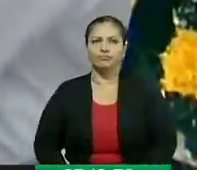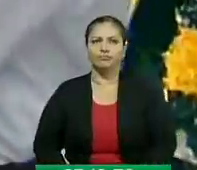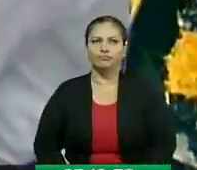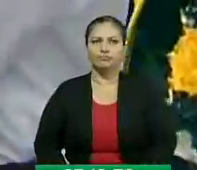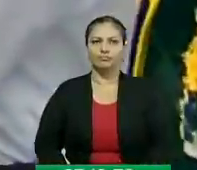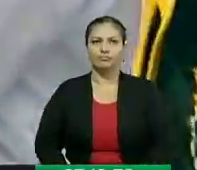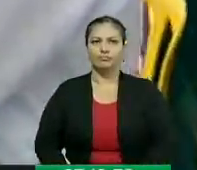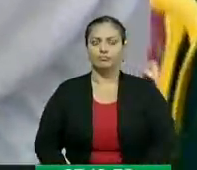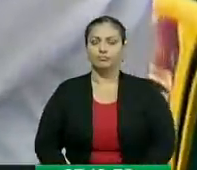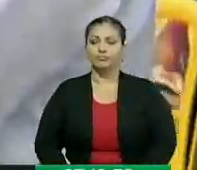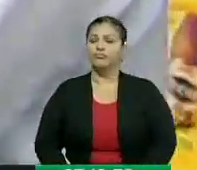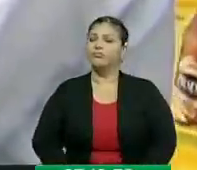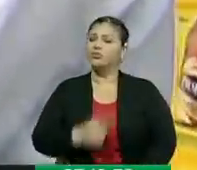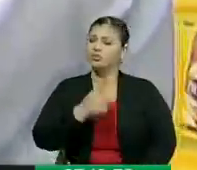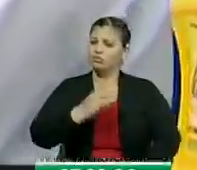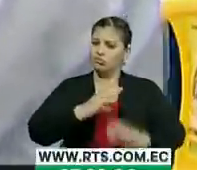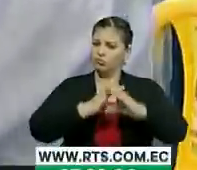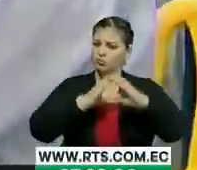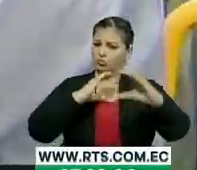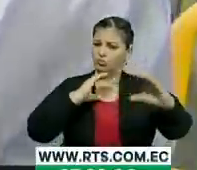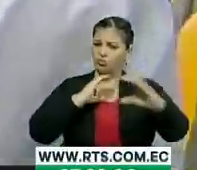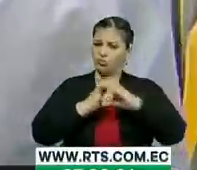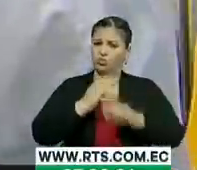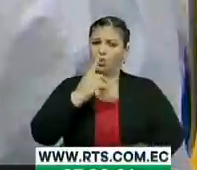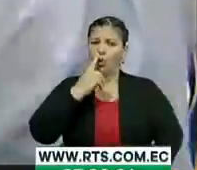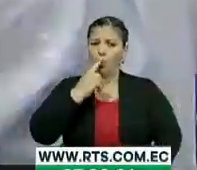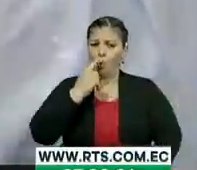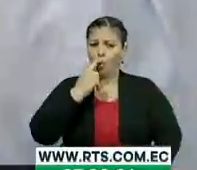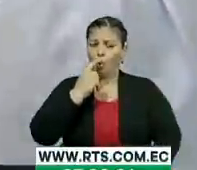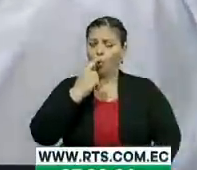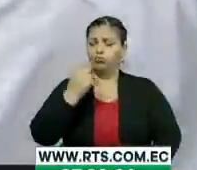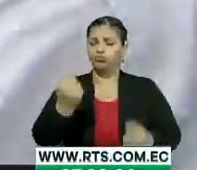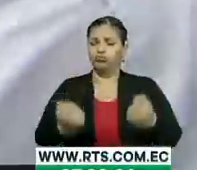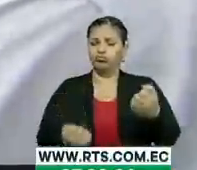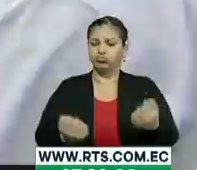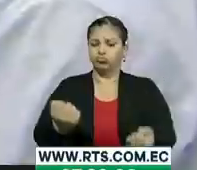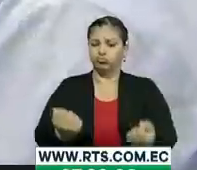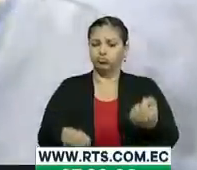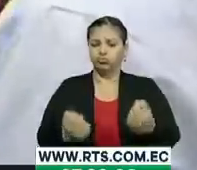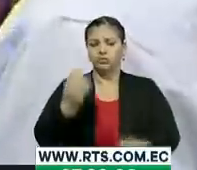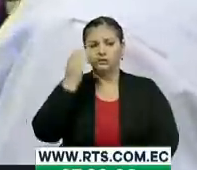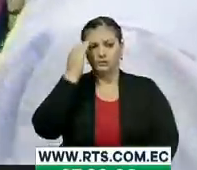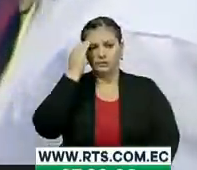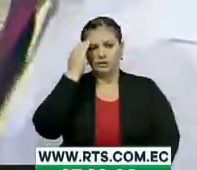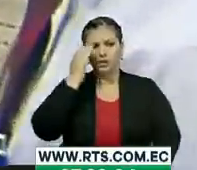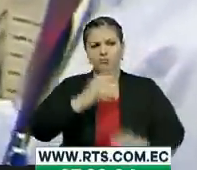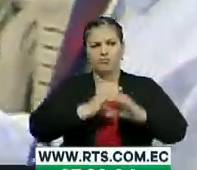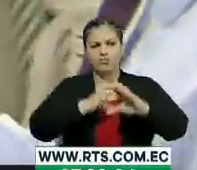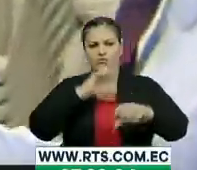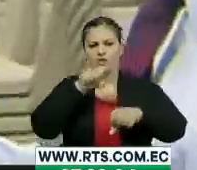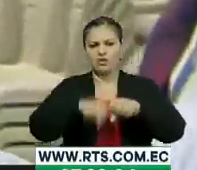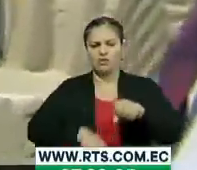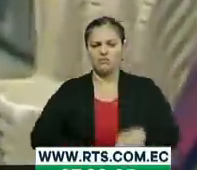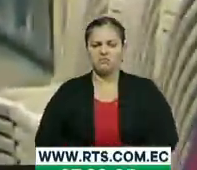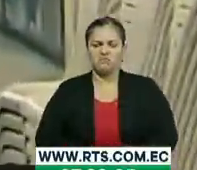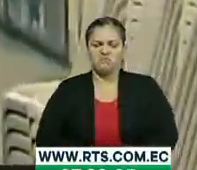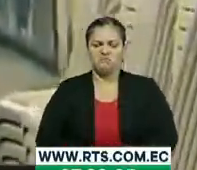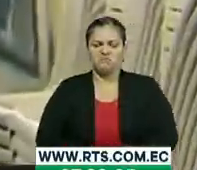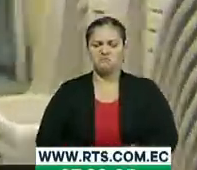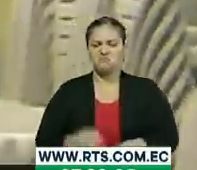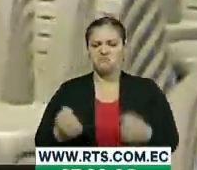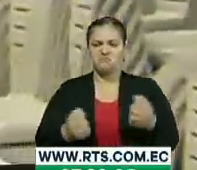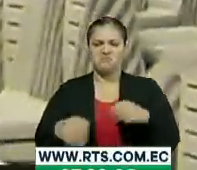el conductor o el vehículo ya tenía desperfectos desde que salió de Guayaquil. ¿Qué se conoció? Buen día. Buenos días. Me